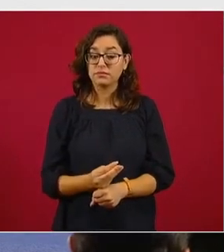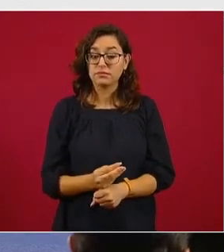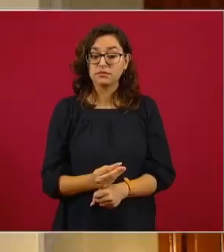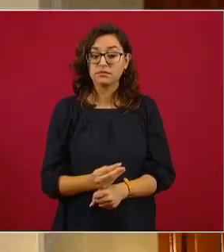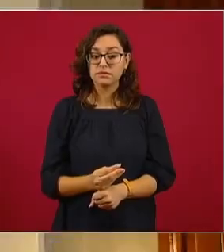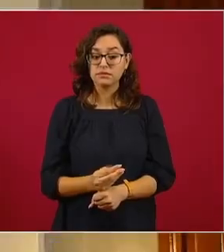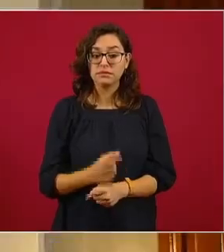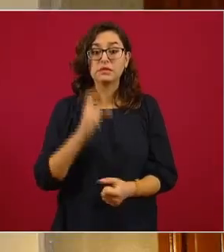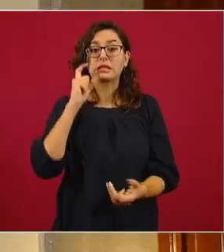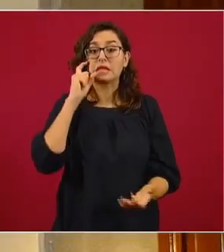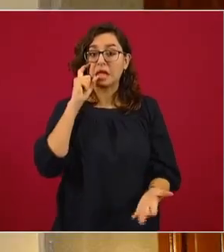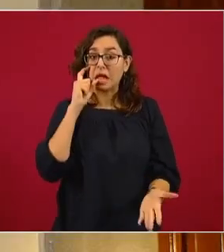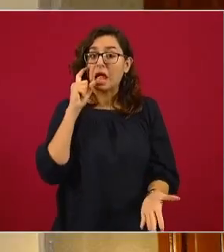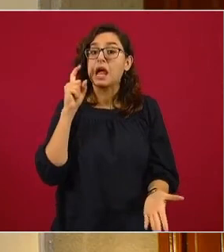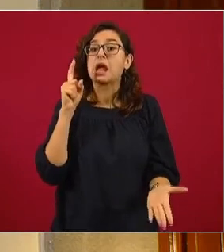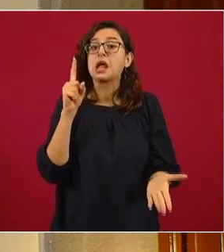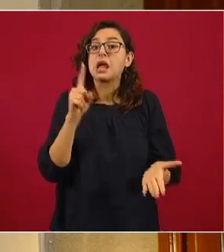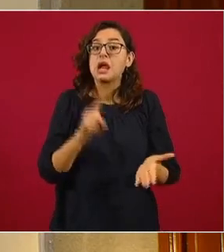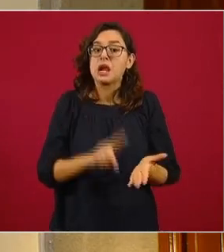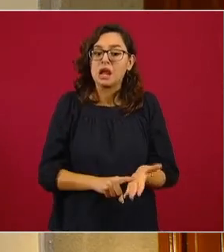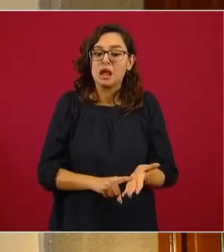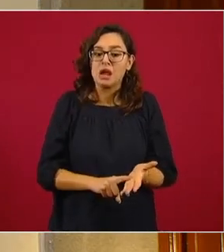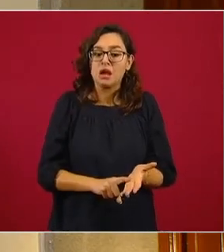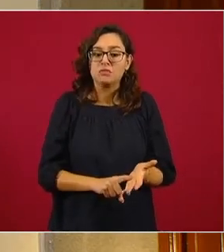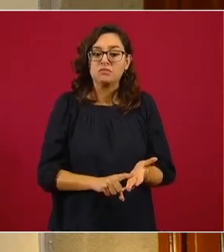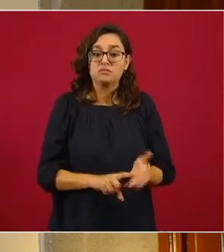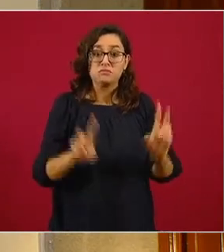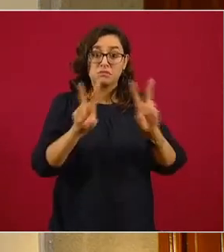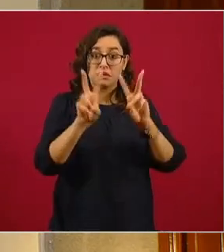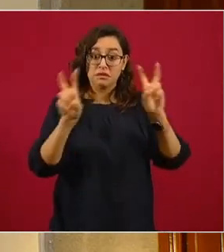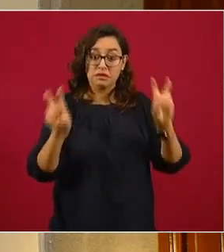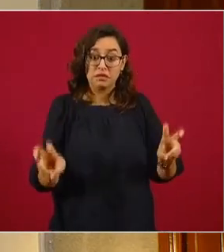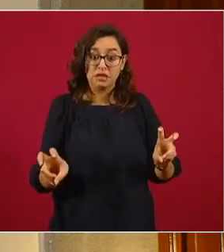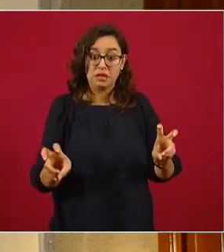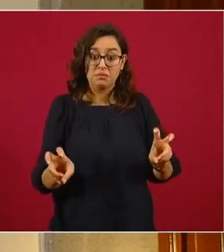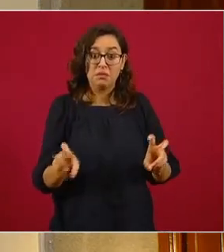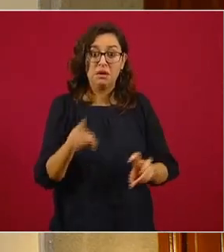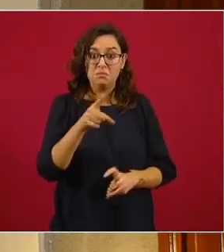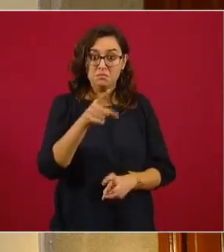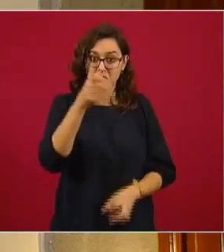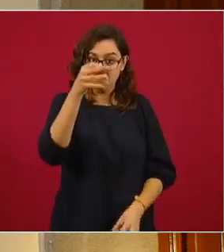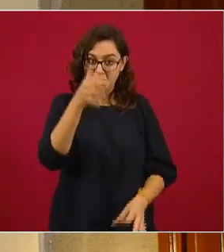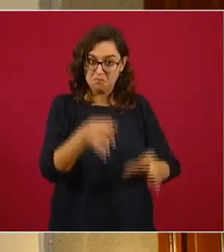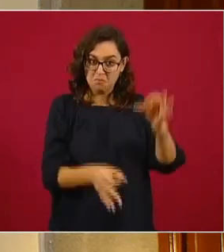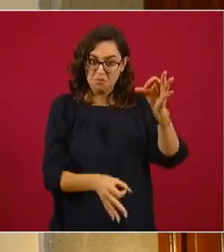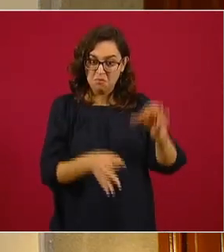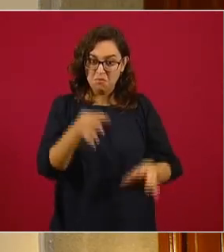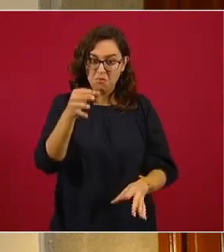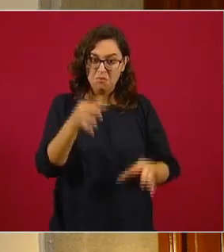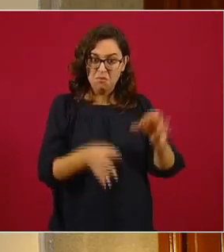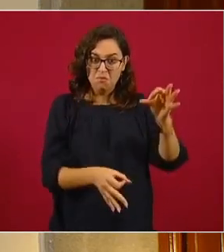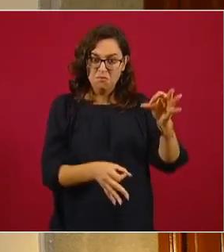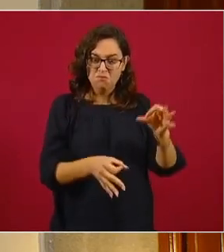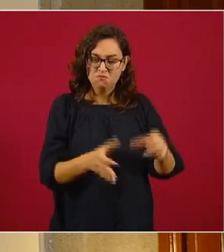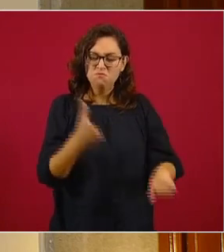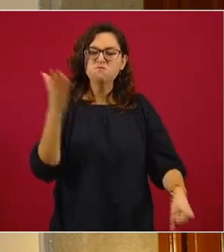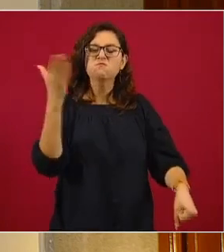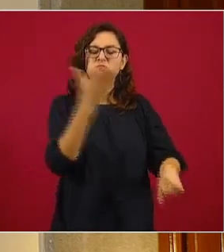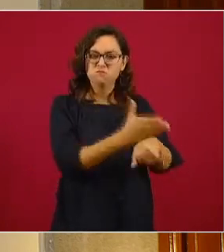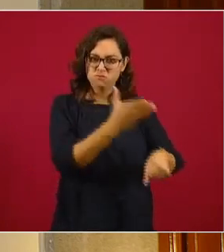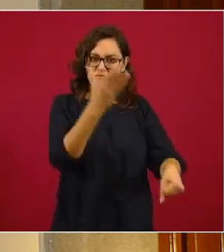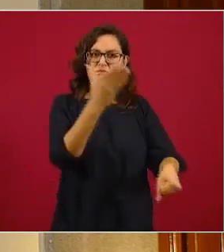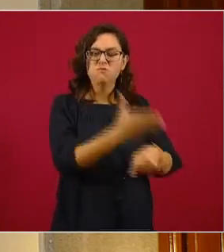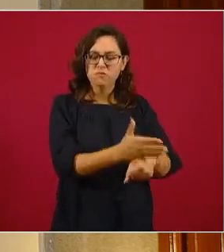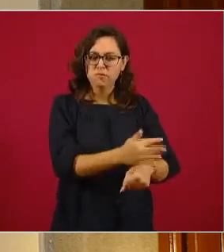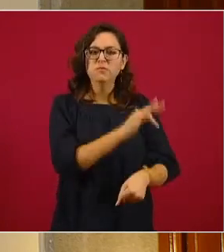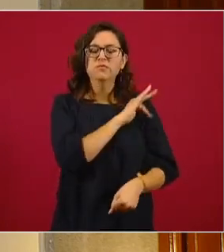creo precisamente que en el terreno de la justicia se puede castigar los errores del pasado, pero